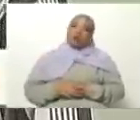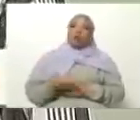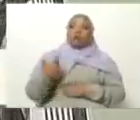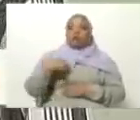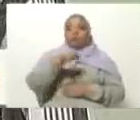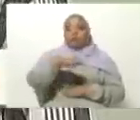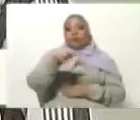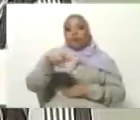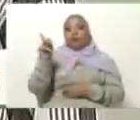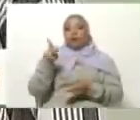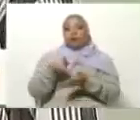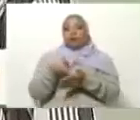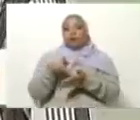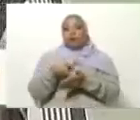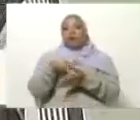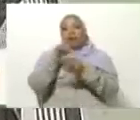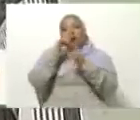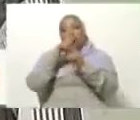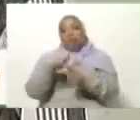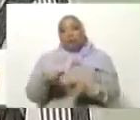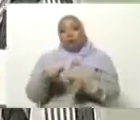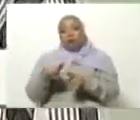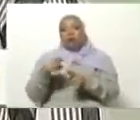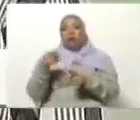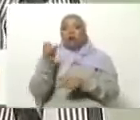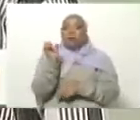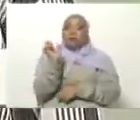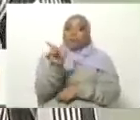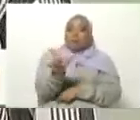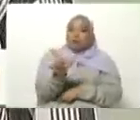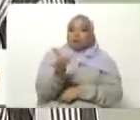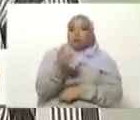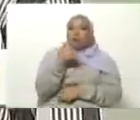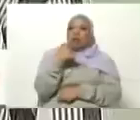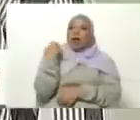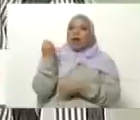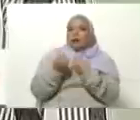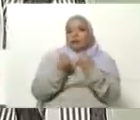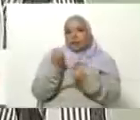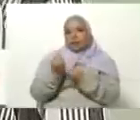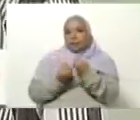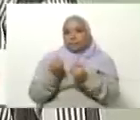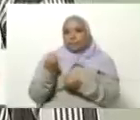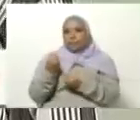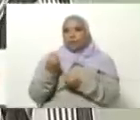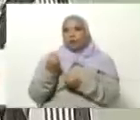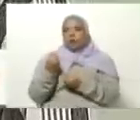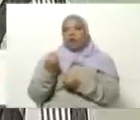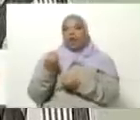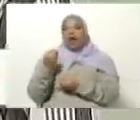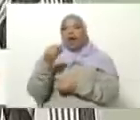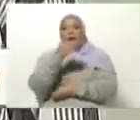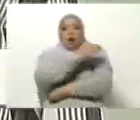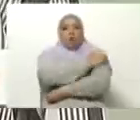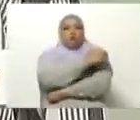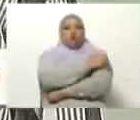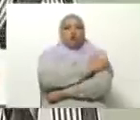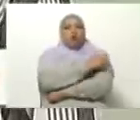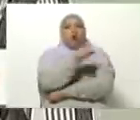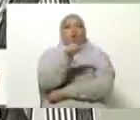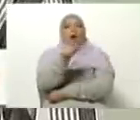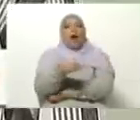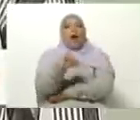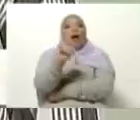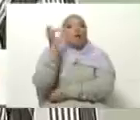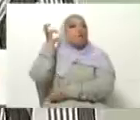allí. ¿Qué le responde el Partido Socialista Unido de Venezuela a María Corina Machado, entendiendo que esto refleja